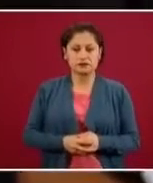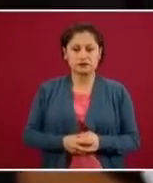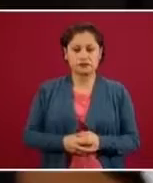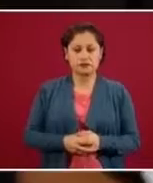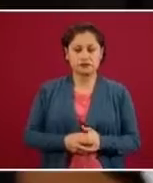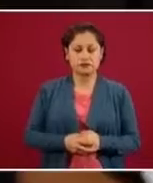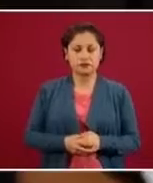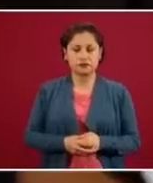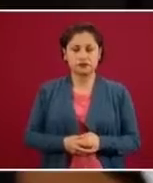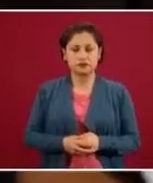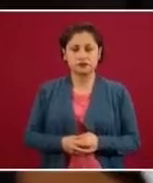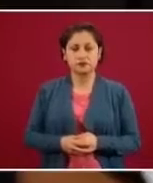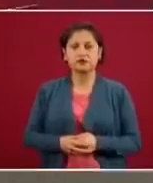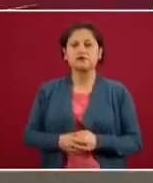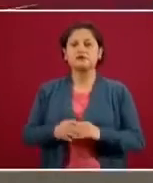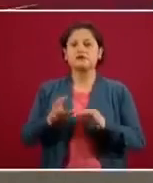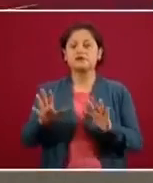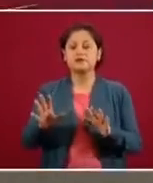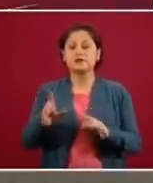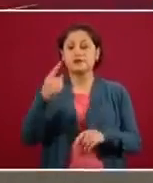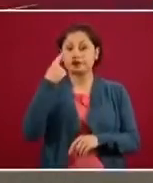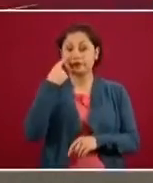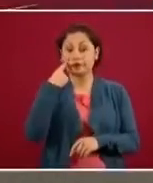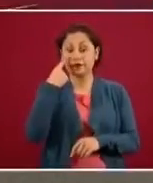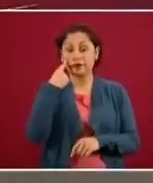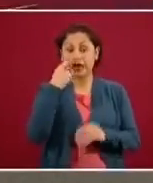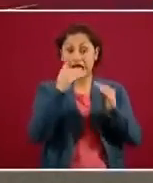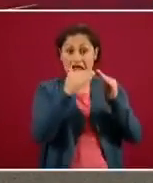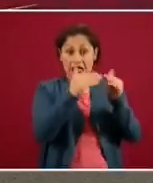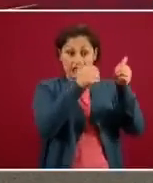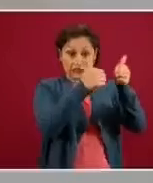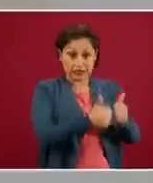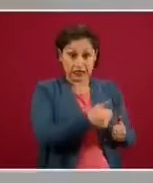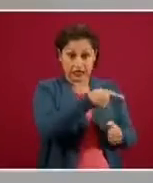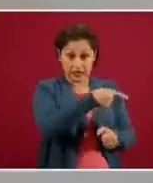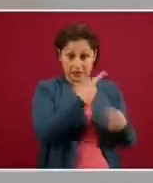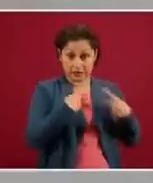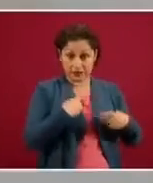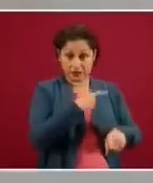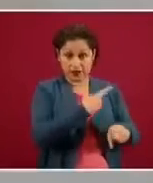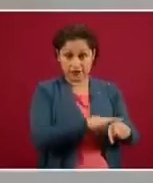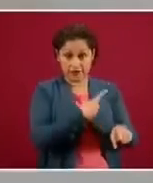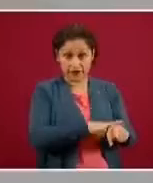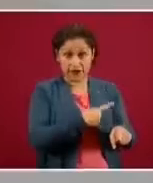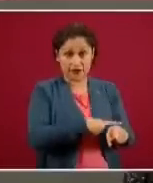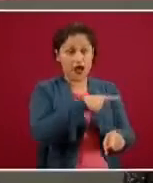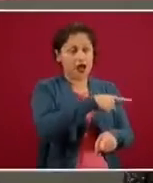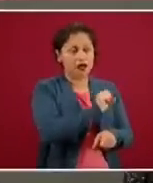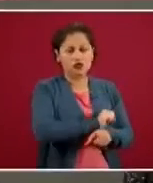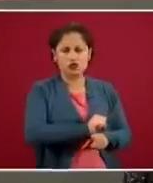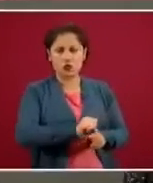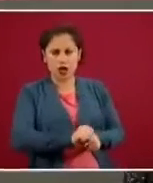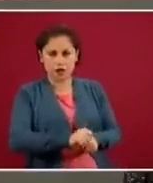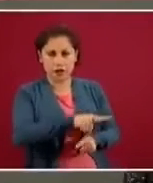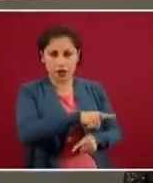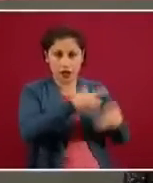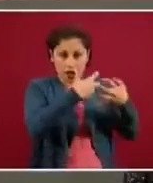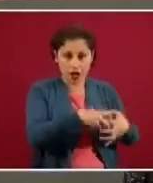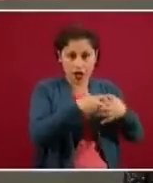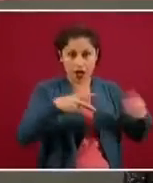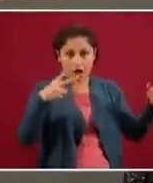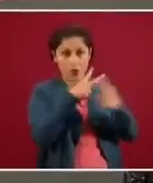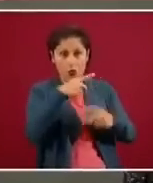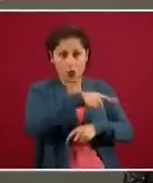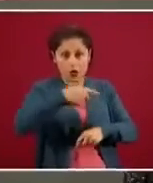¿qué hacer? Quien está en su casa no necesita un ventilador. Si alguien necesita un ventilador, debe estar en el hospital, indiscutiblemente. Nos